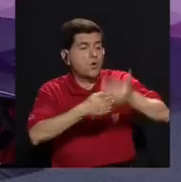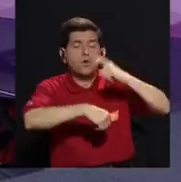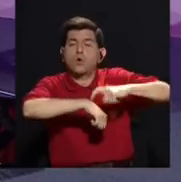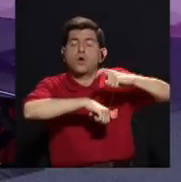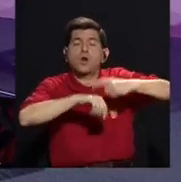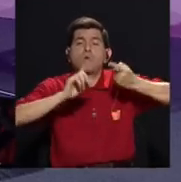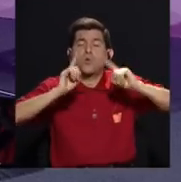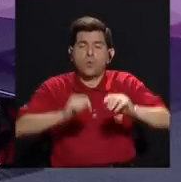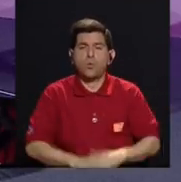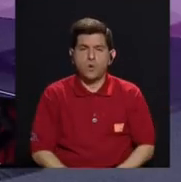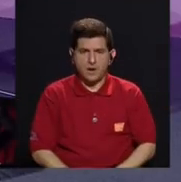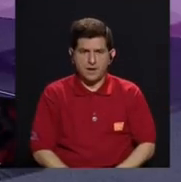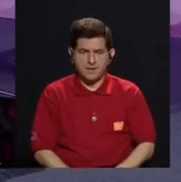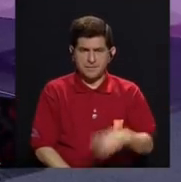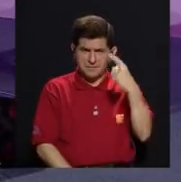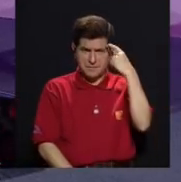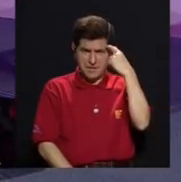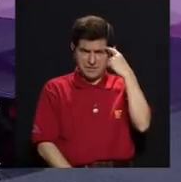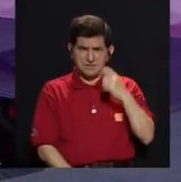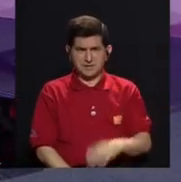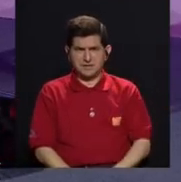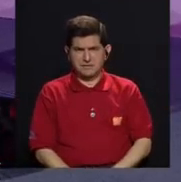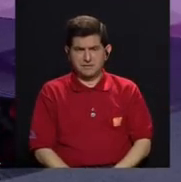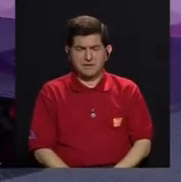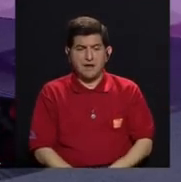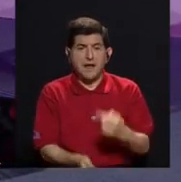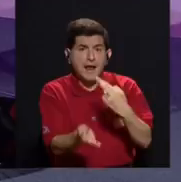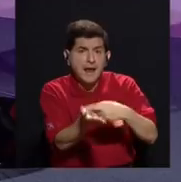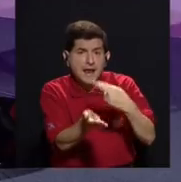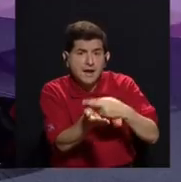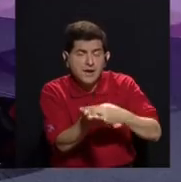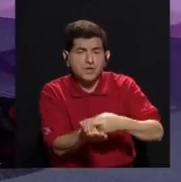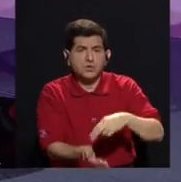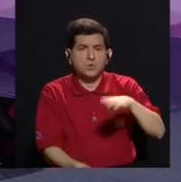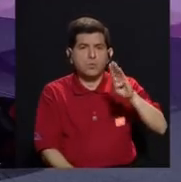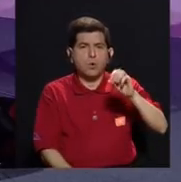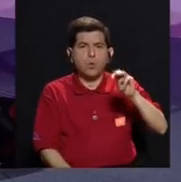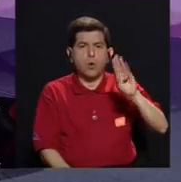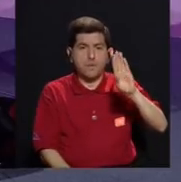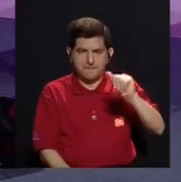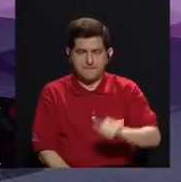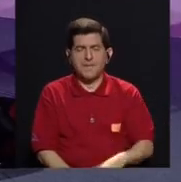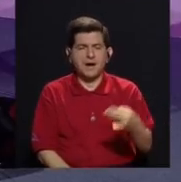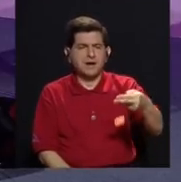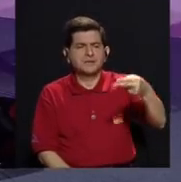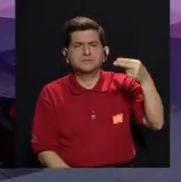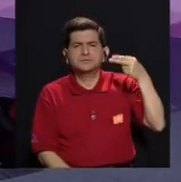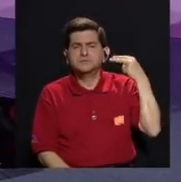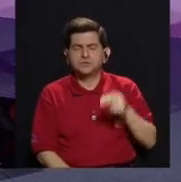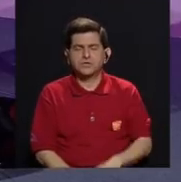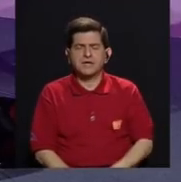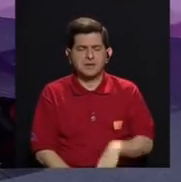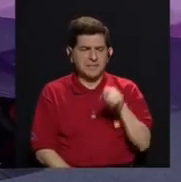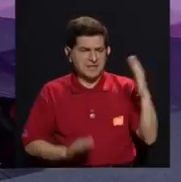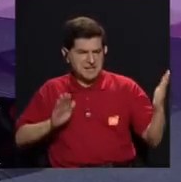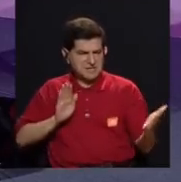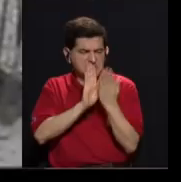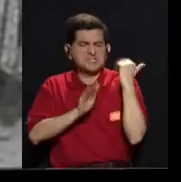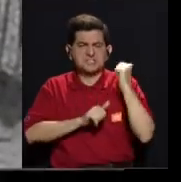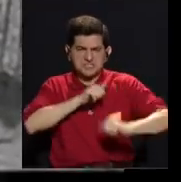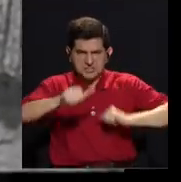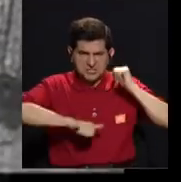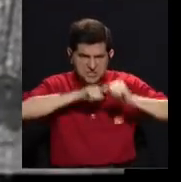si bien lo que lo une digamos con el ritmo de la bomba ha sido históricamente a un ritmo de resistencia de